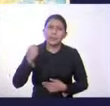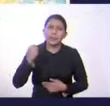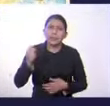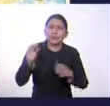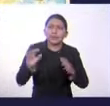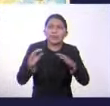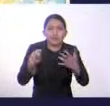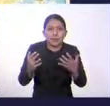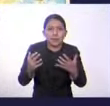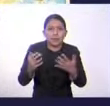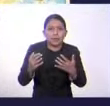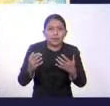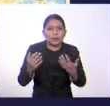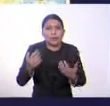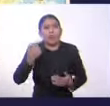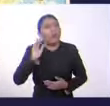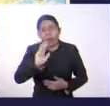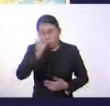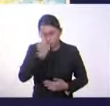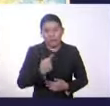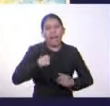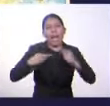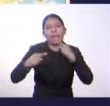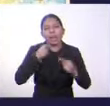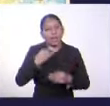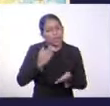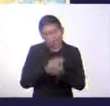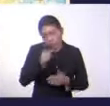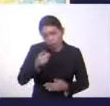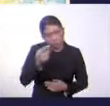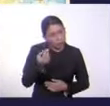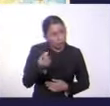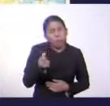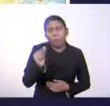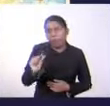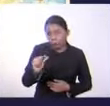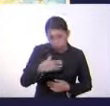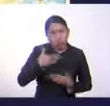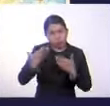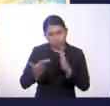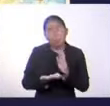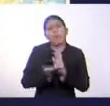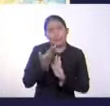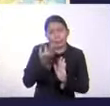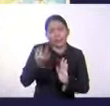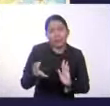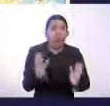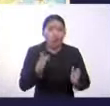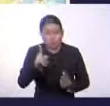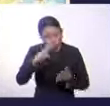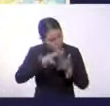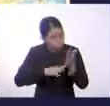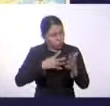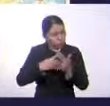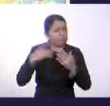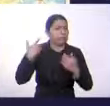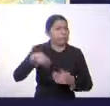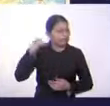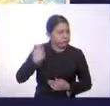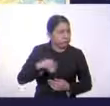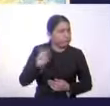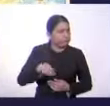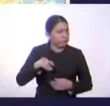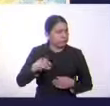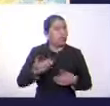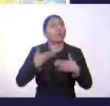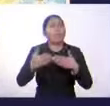diga, mire, yo creo que usted gana muy poquito y quiero aumentarle, o quiero que su horario de trabajo es muy extenso y